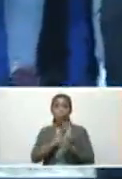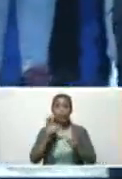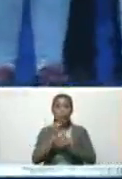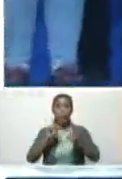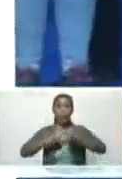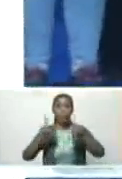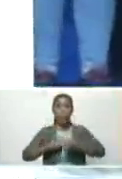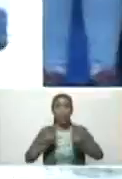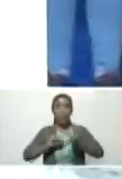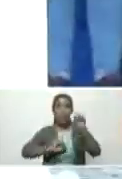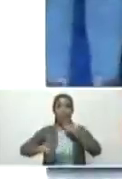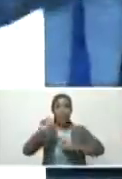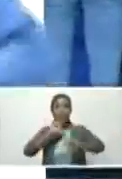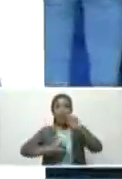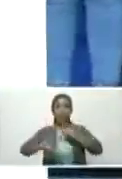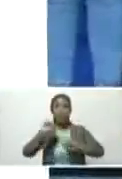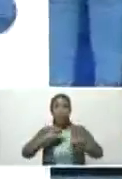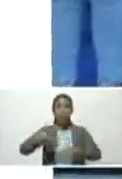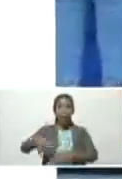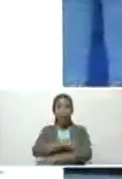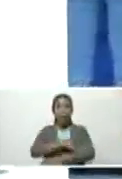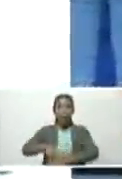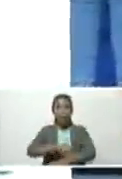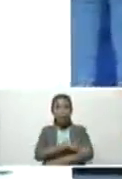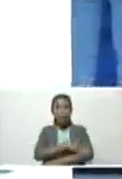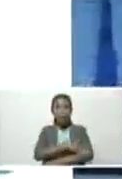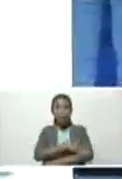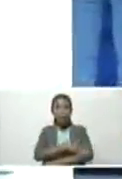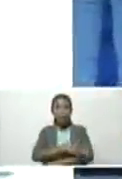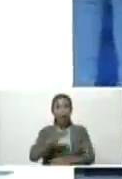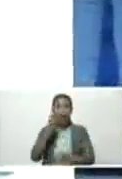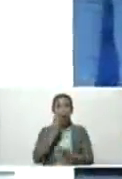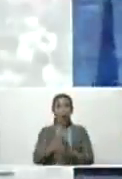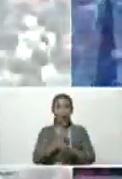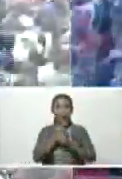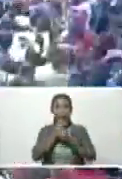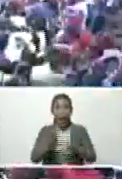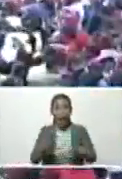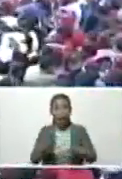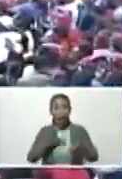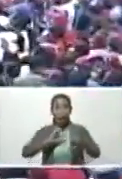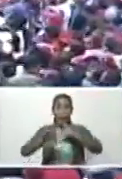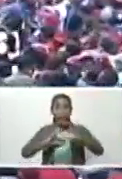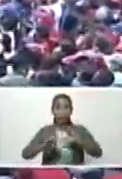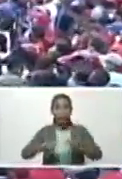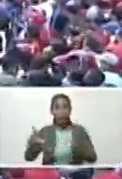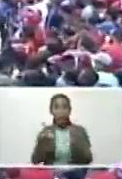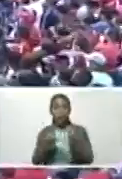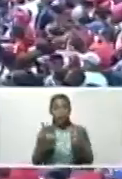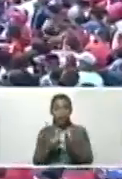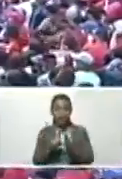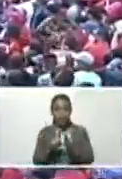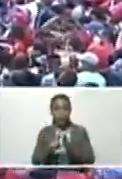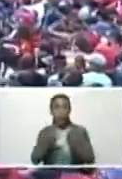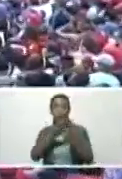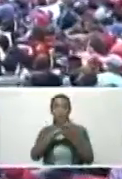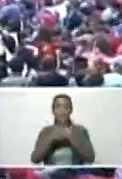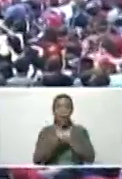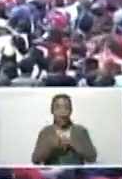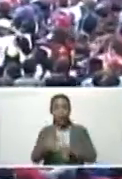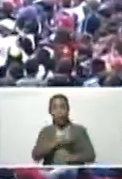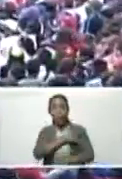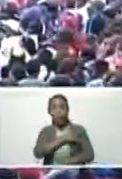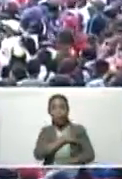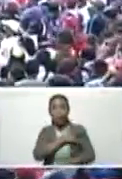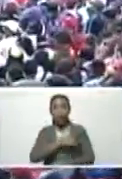diversa, defenderla en las calles, en las redes, en los medios, en el liceo, en el barrio, en la